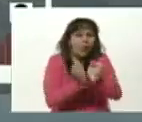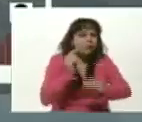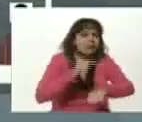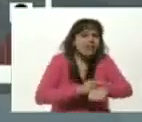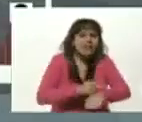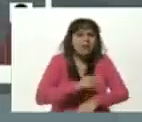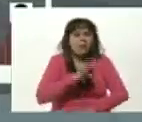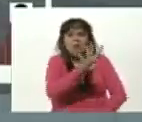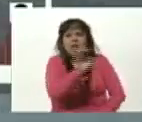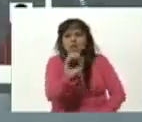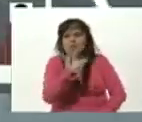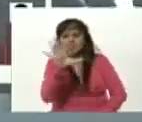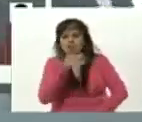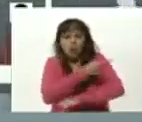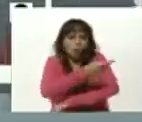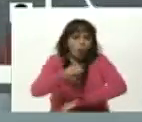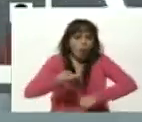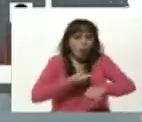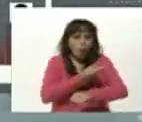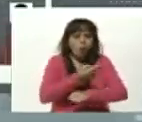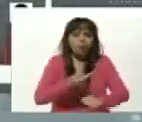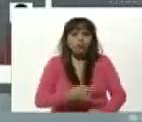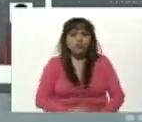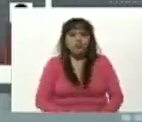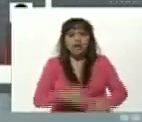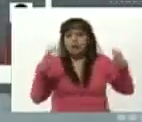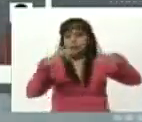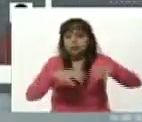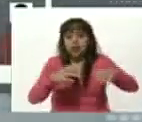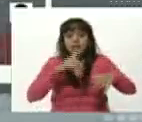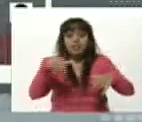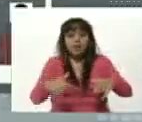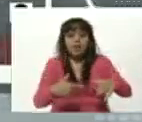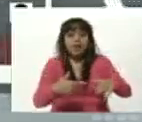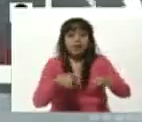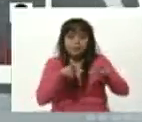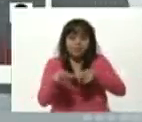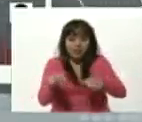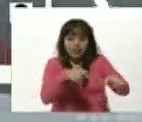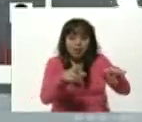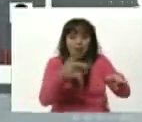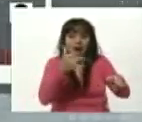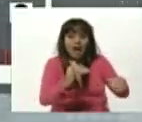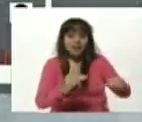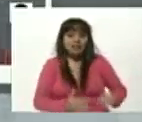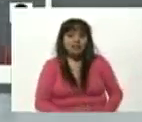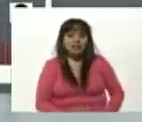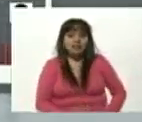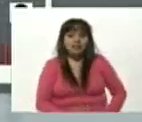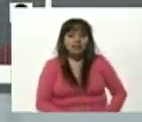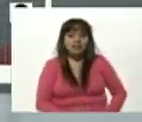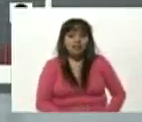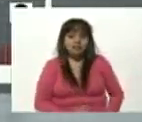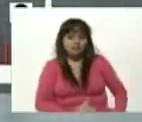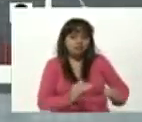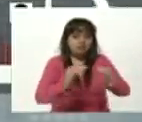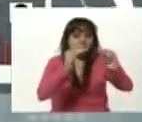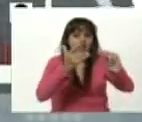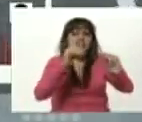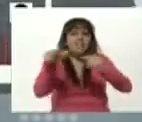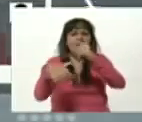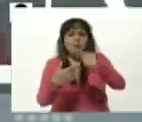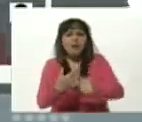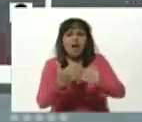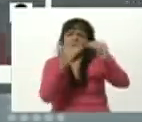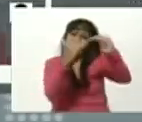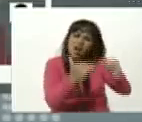menos de 4 o 5 horas, a pesar de la lluvia, ya el propio río Morón había ya desaguado y había bajado el nivel